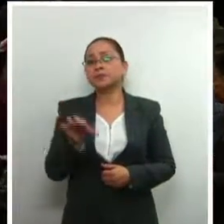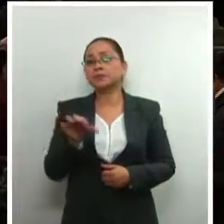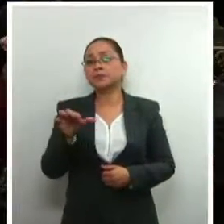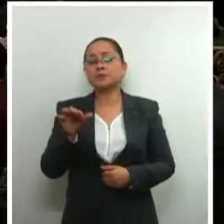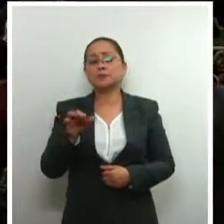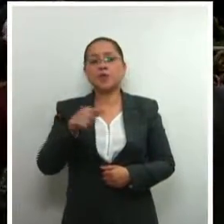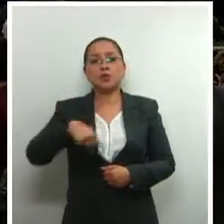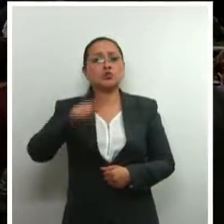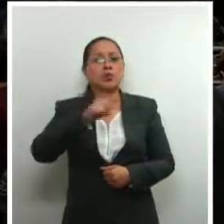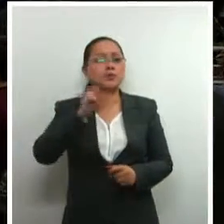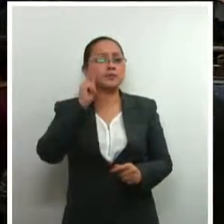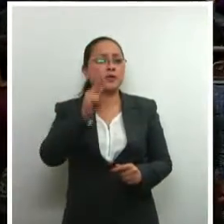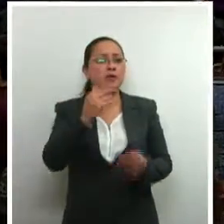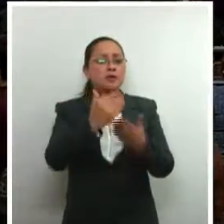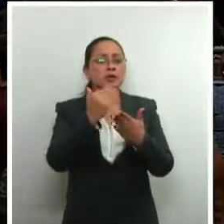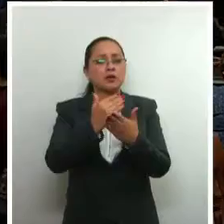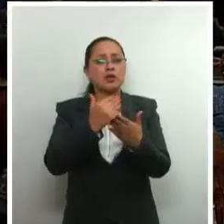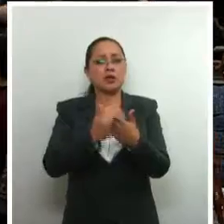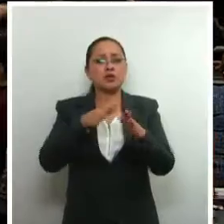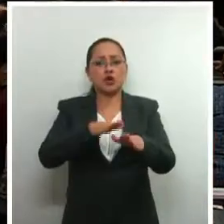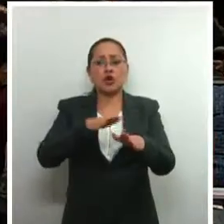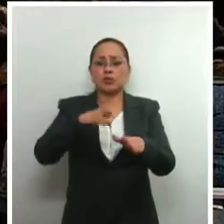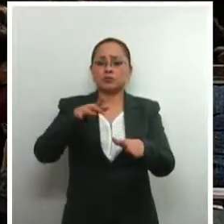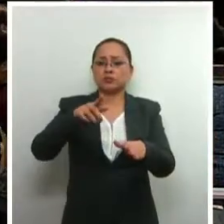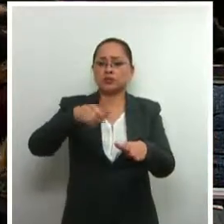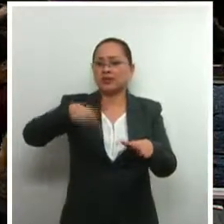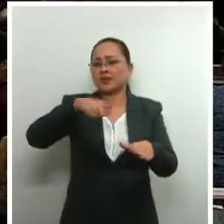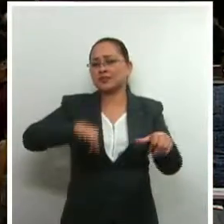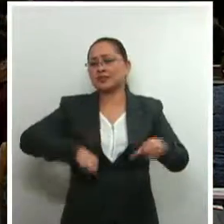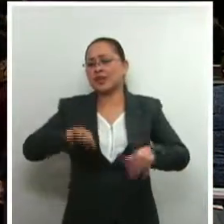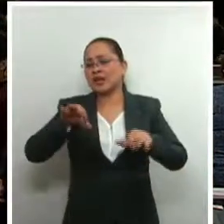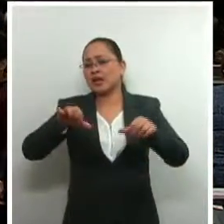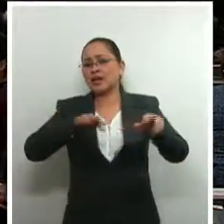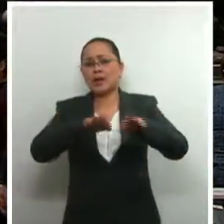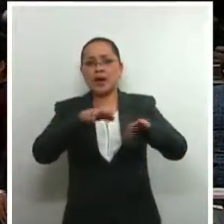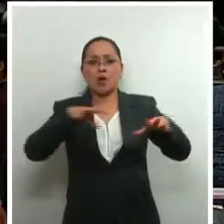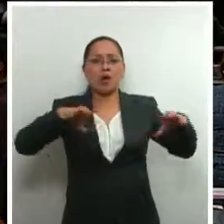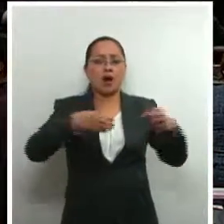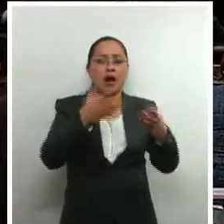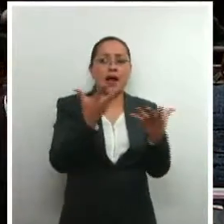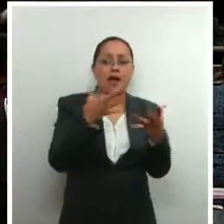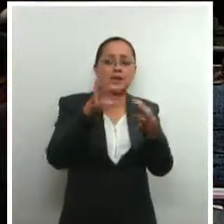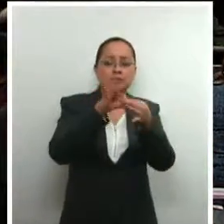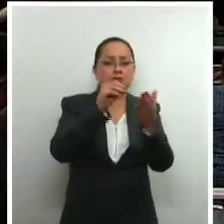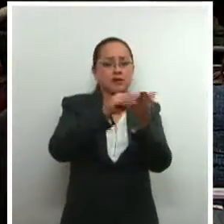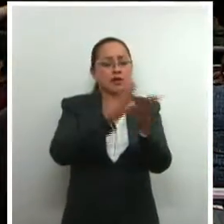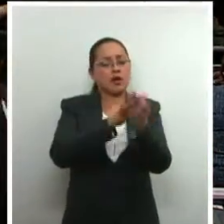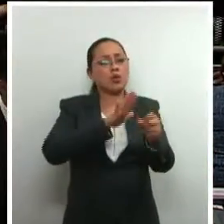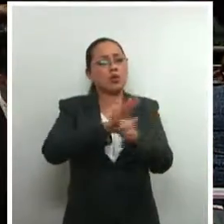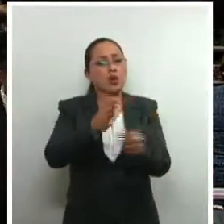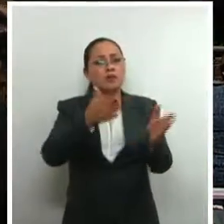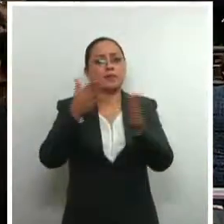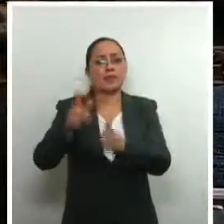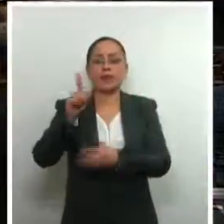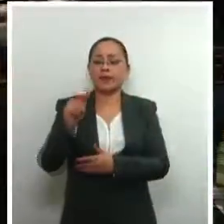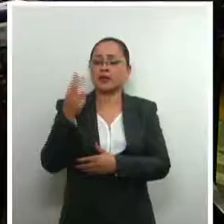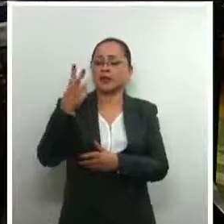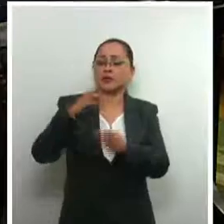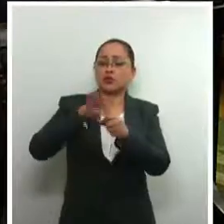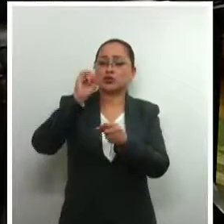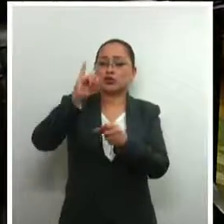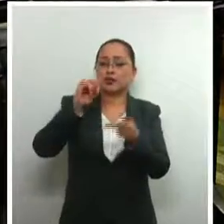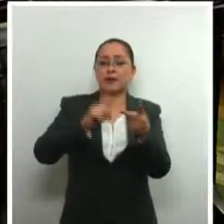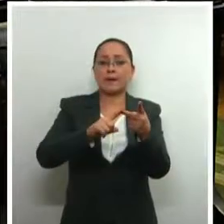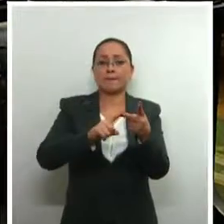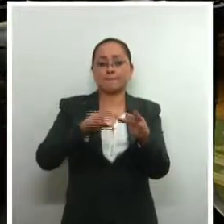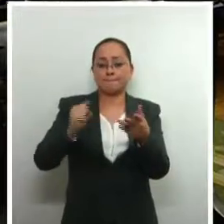usted pudo observar dentro de los trabajos que se realizaron y se llevaron a cabo, están los siguientes. Con 73 votos a